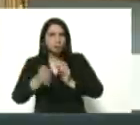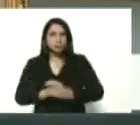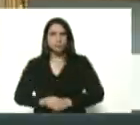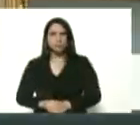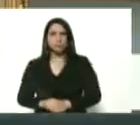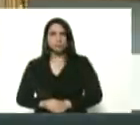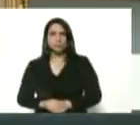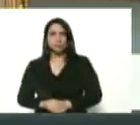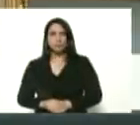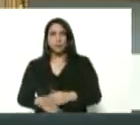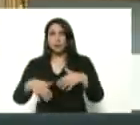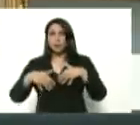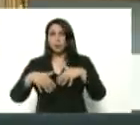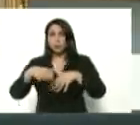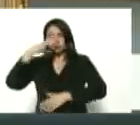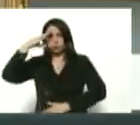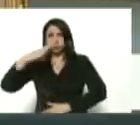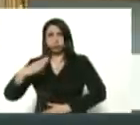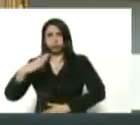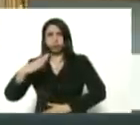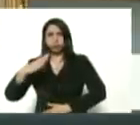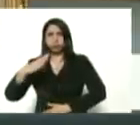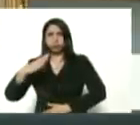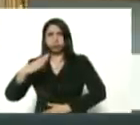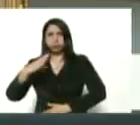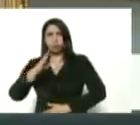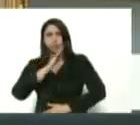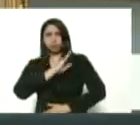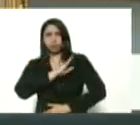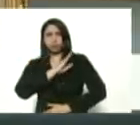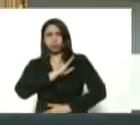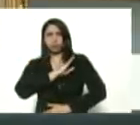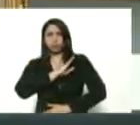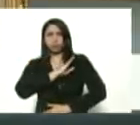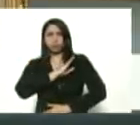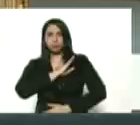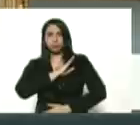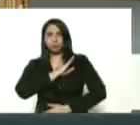las tropas de